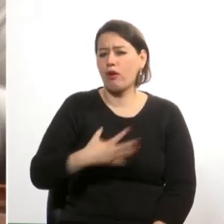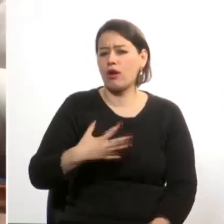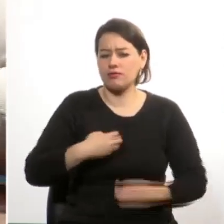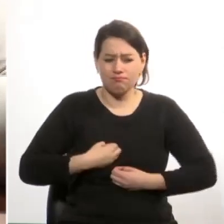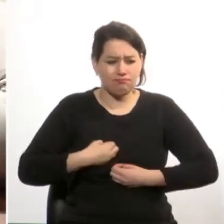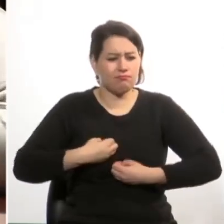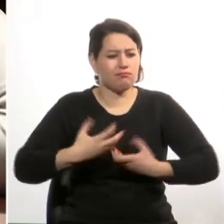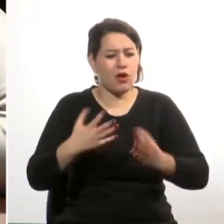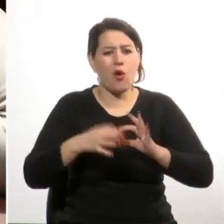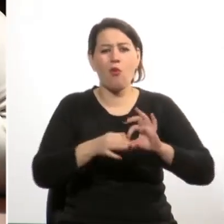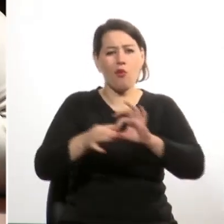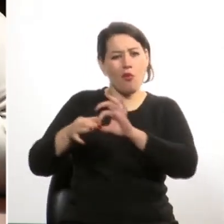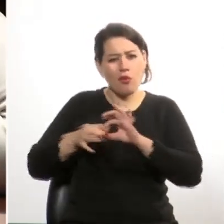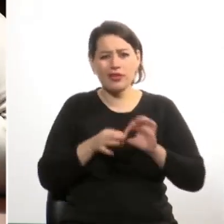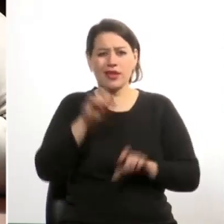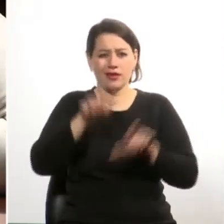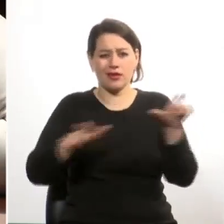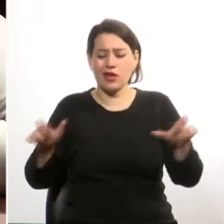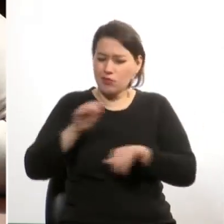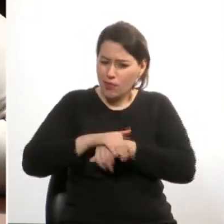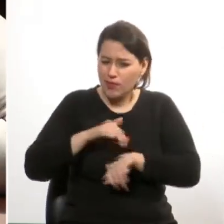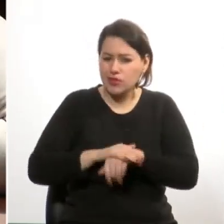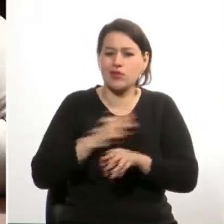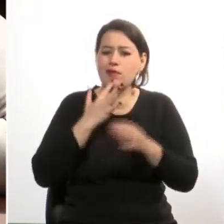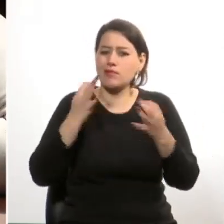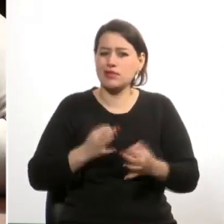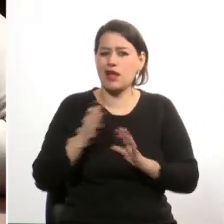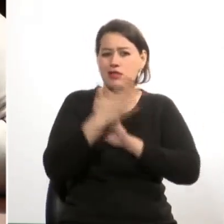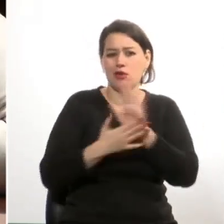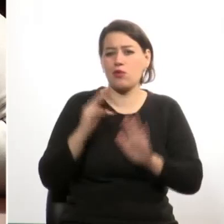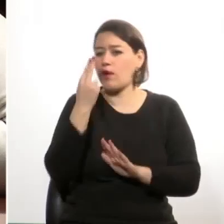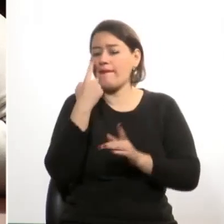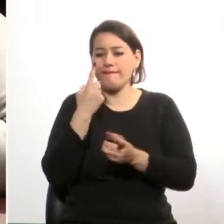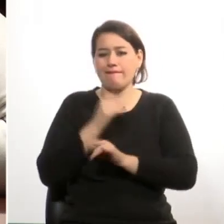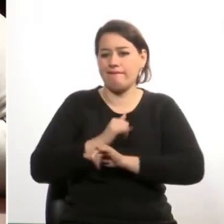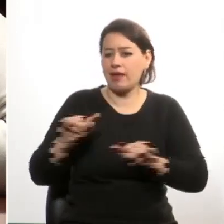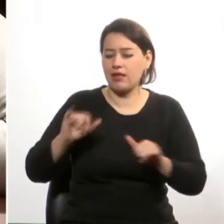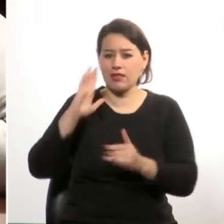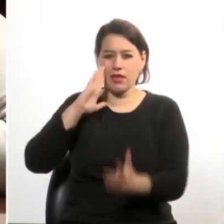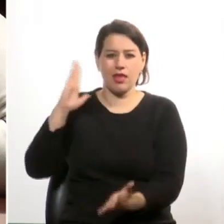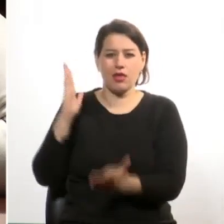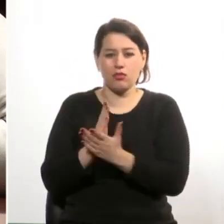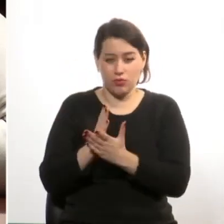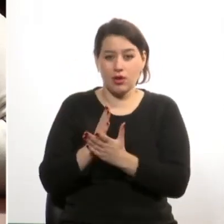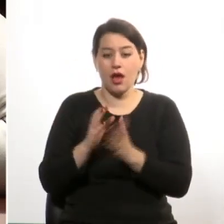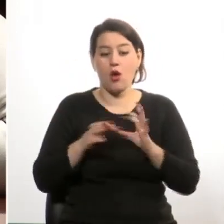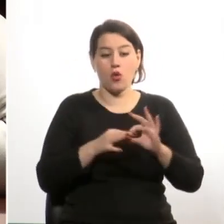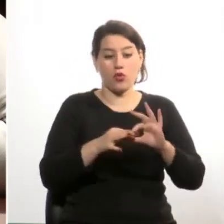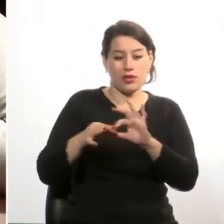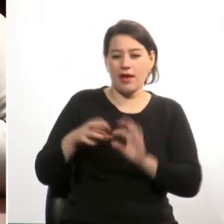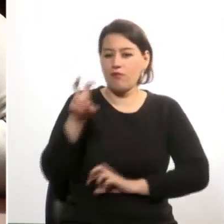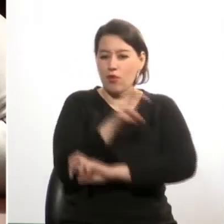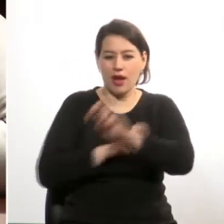unidad nacional, en un momento tan particular del Uruguay como fue la salida de la dictadura, unidad nacional por